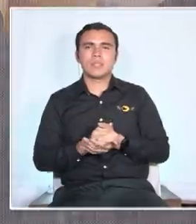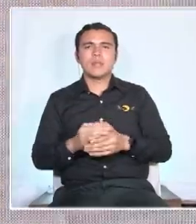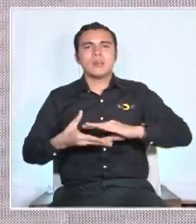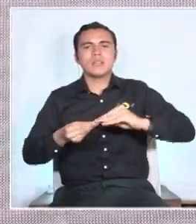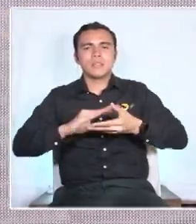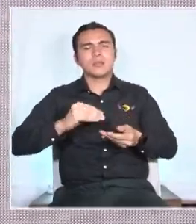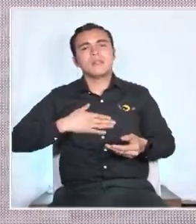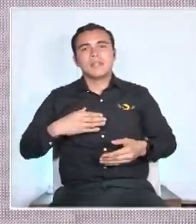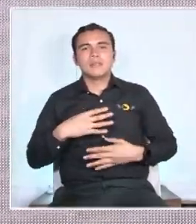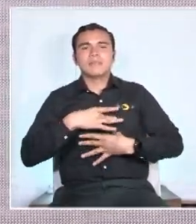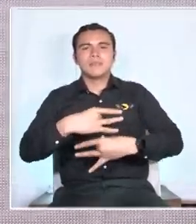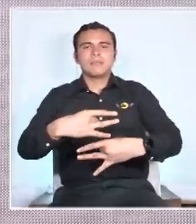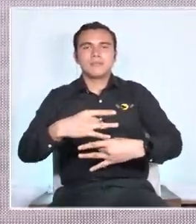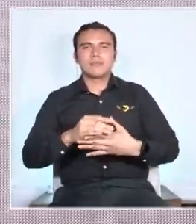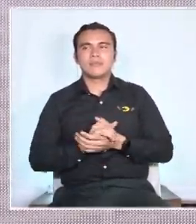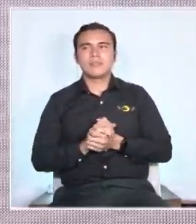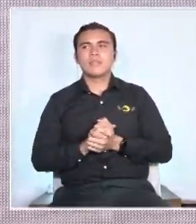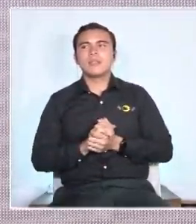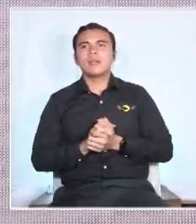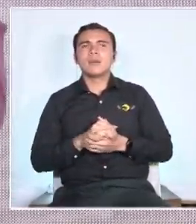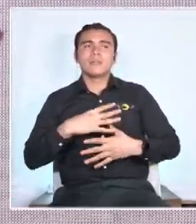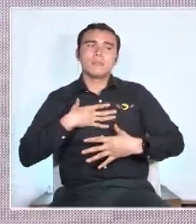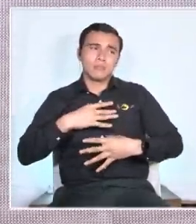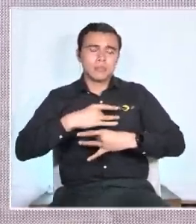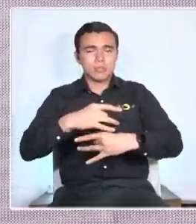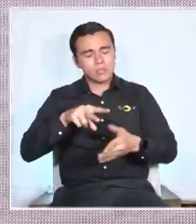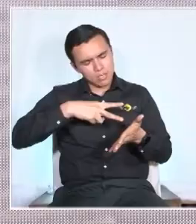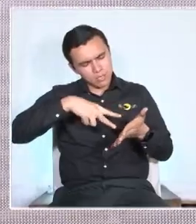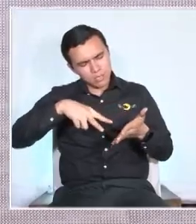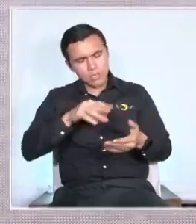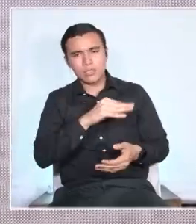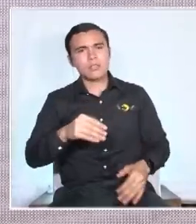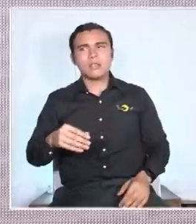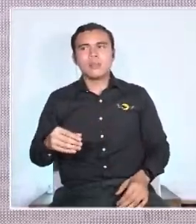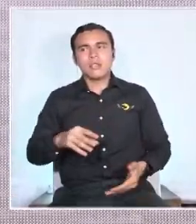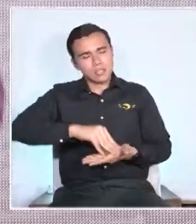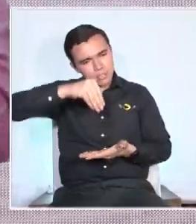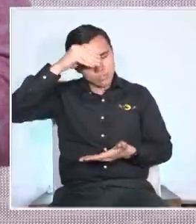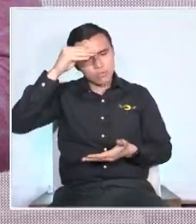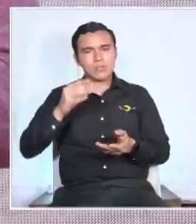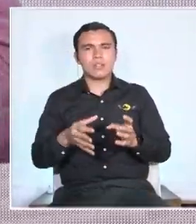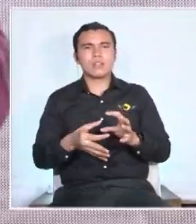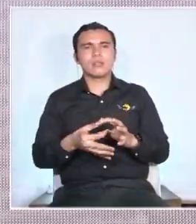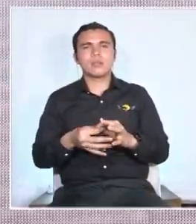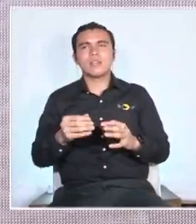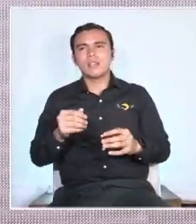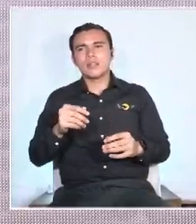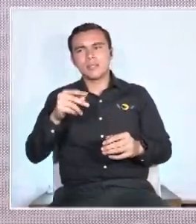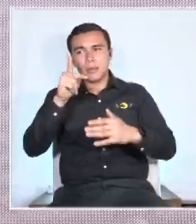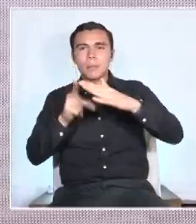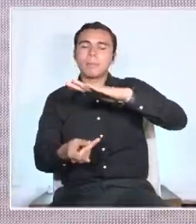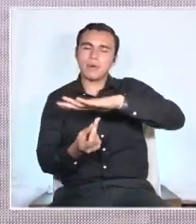historia me encanta. Me gusta leer y estudiar acerca de Pablo, porque